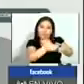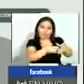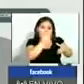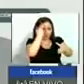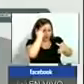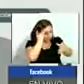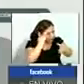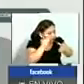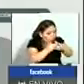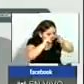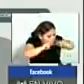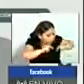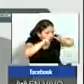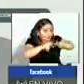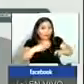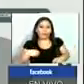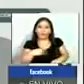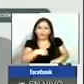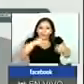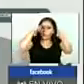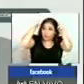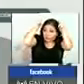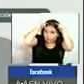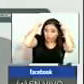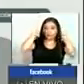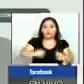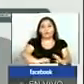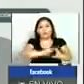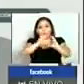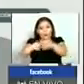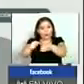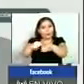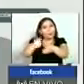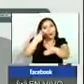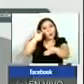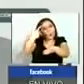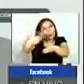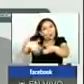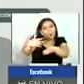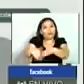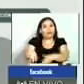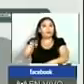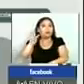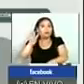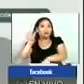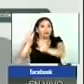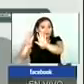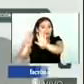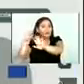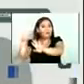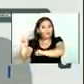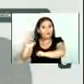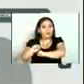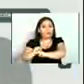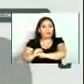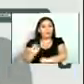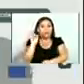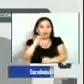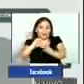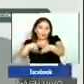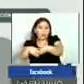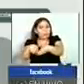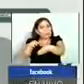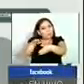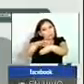atención más directa de parte del personal médico. El número de casos graves son 272. El número de casos moderados